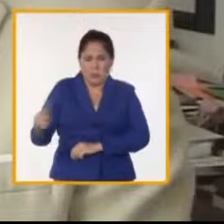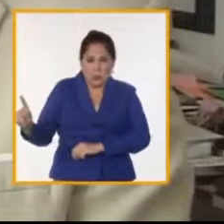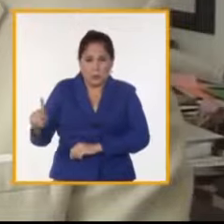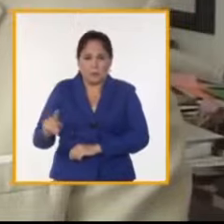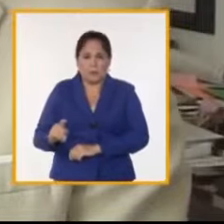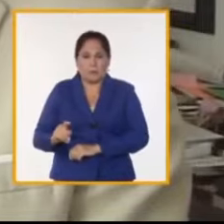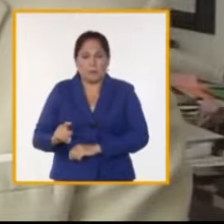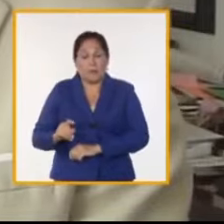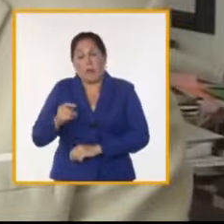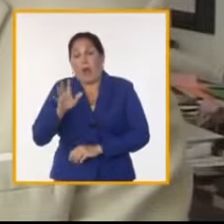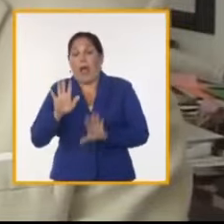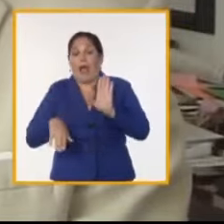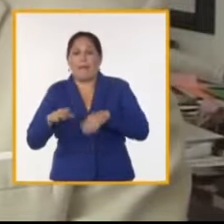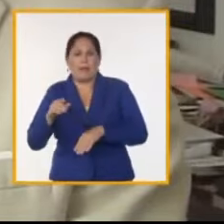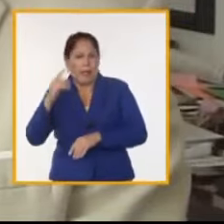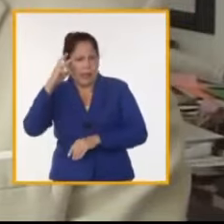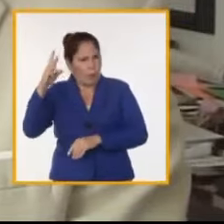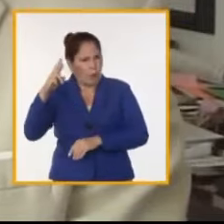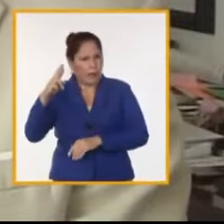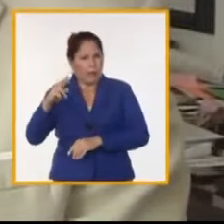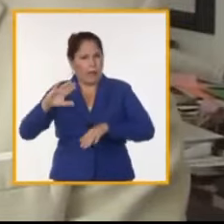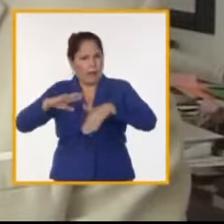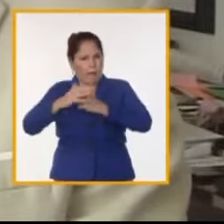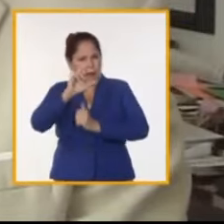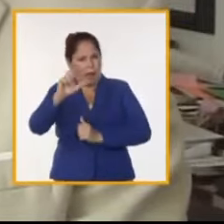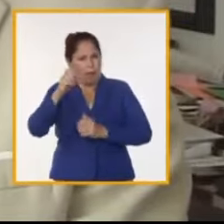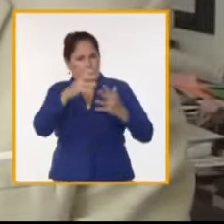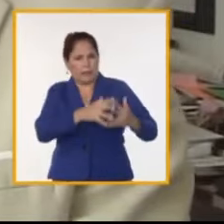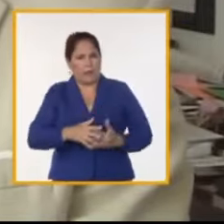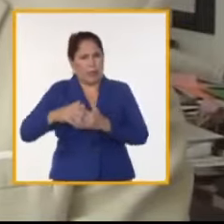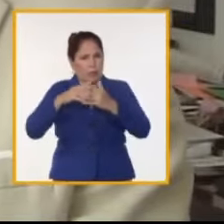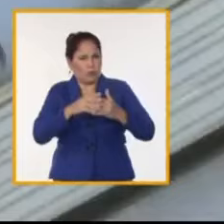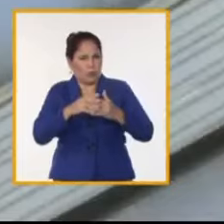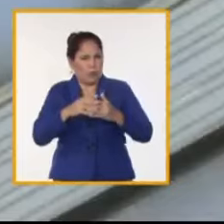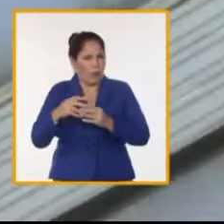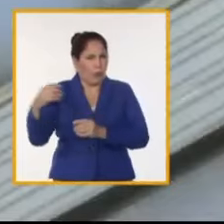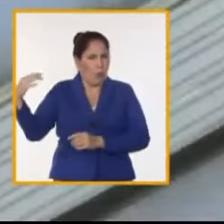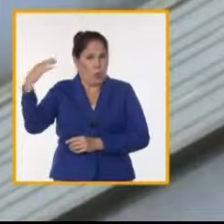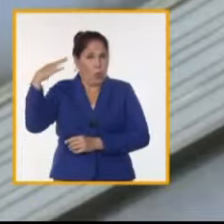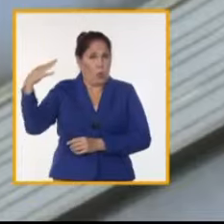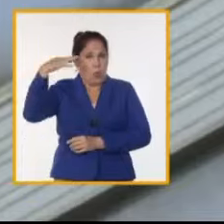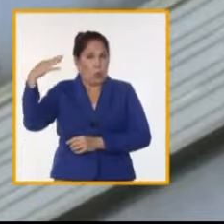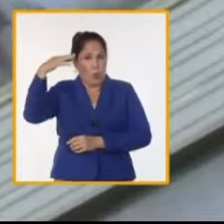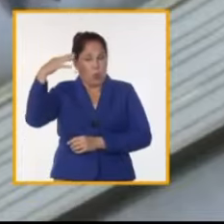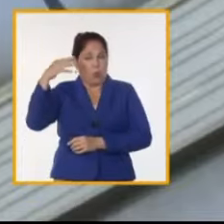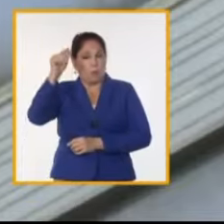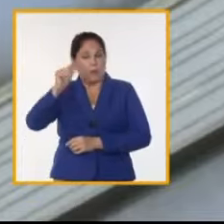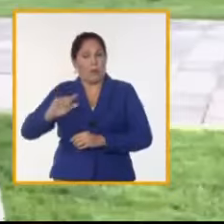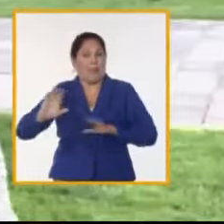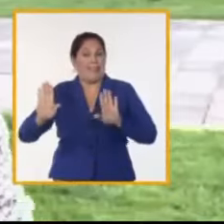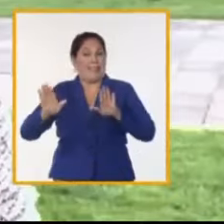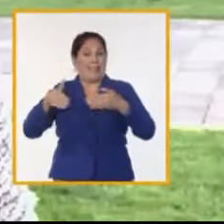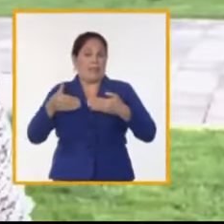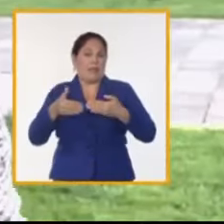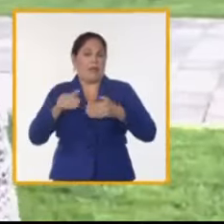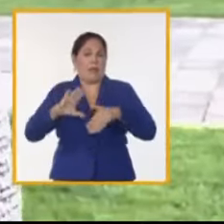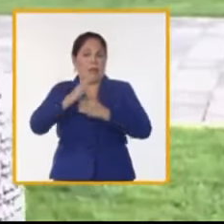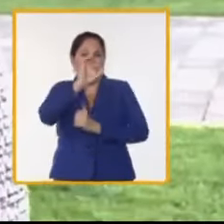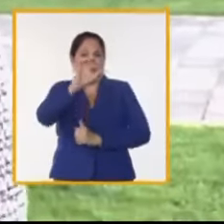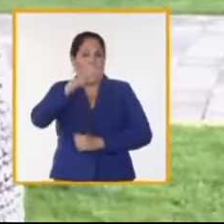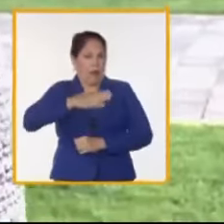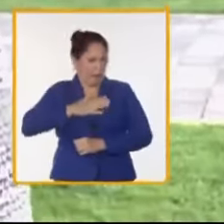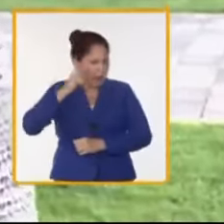de labana y los ataques a los diplomáticos y los jefes de inteligencia norteamericanos los agentes sabemos que toman seis meses